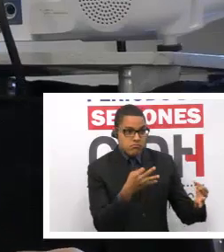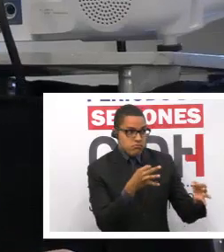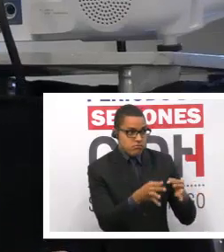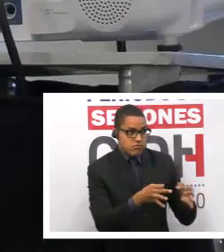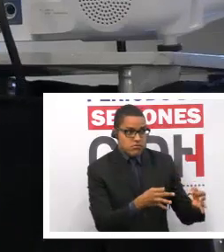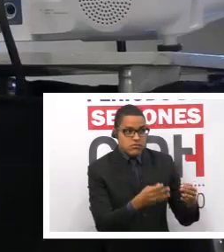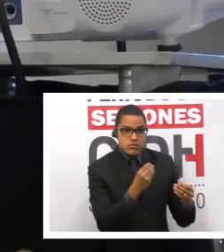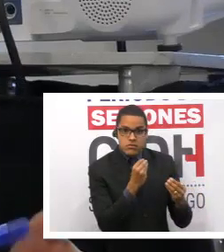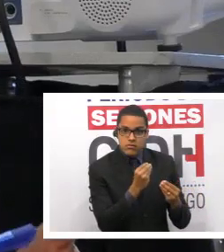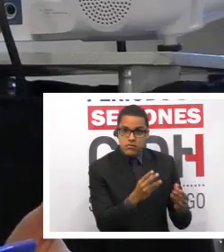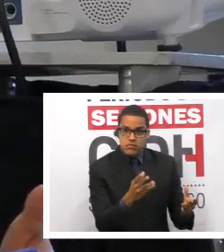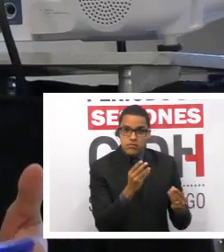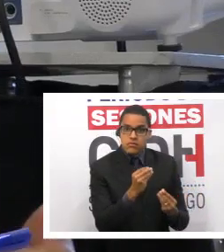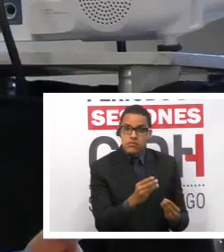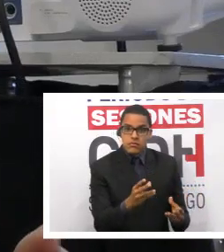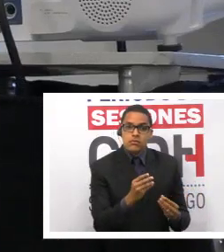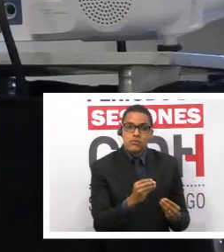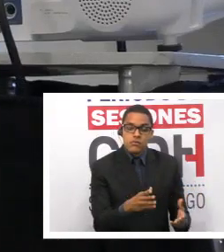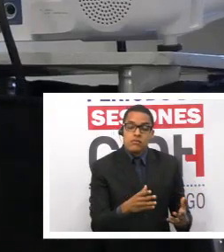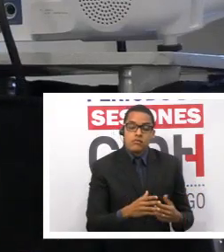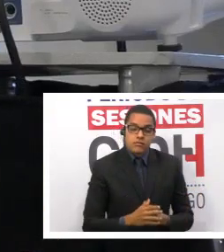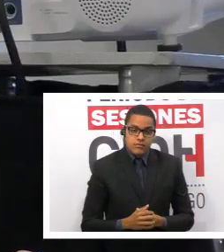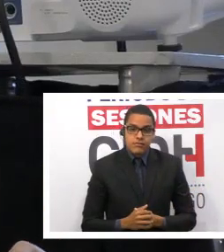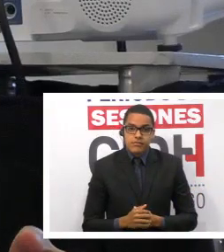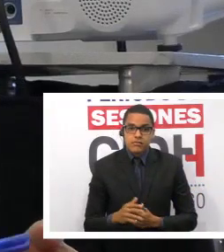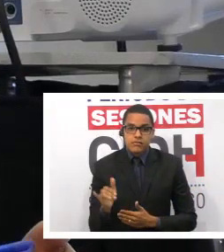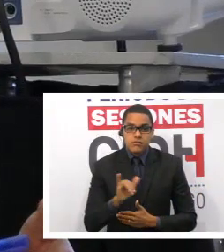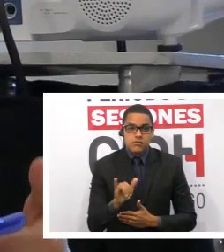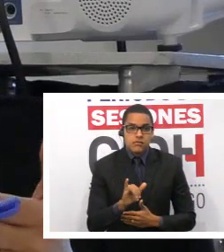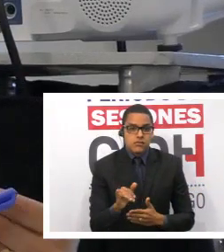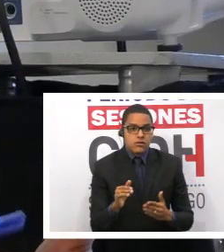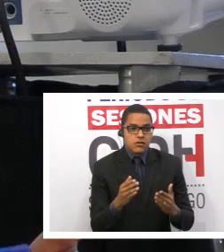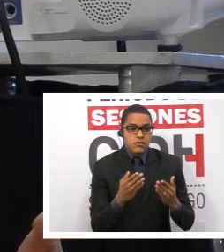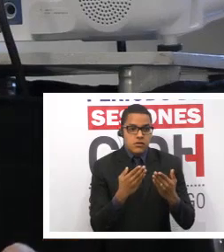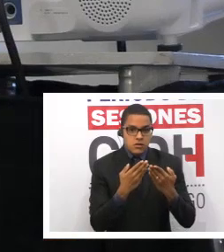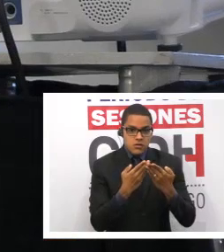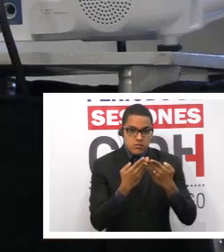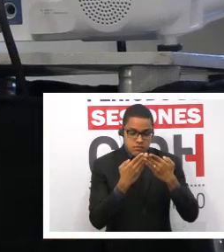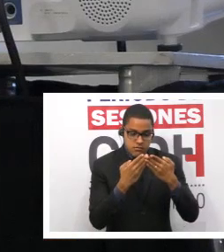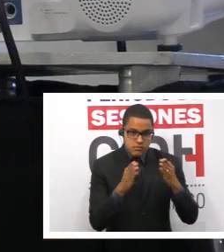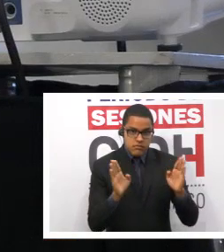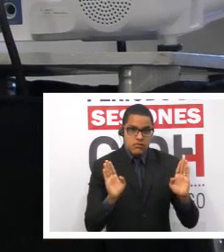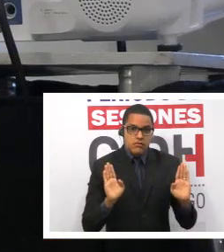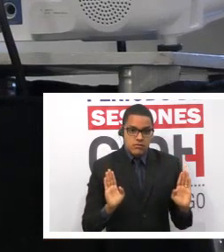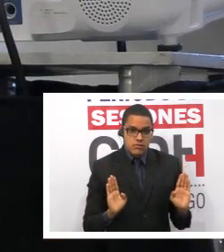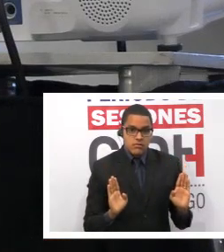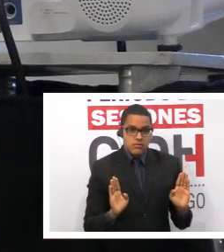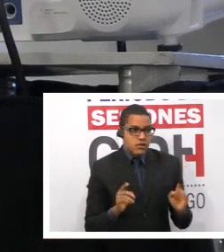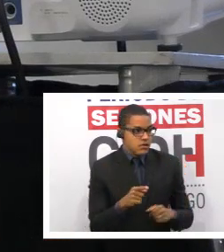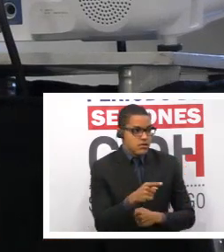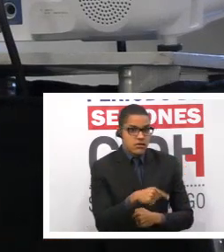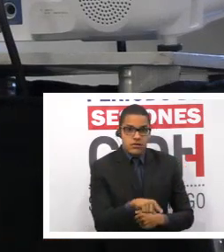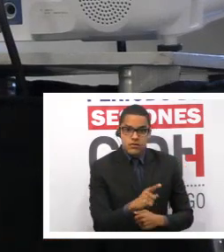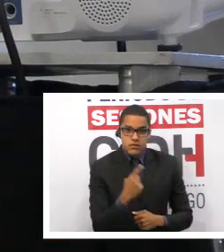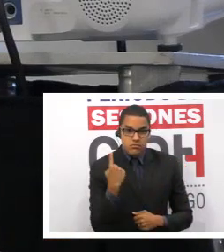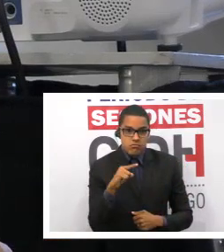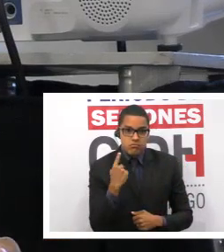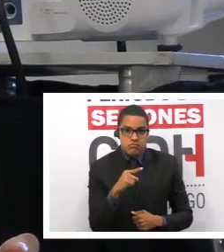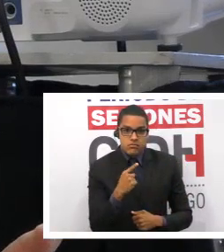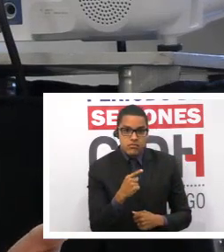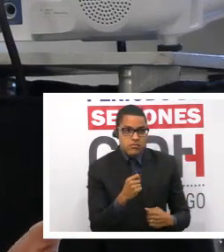y por la apertura y la invitación a la sociedad civil a seguir contribuyendo con la evidencia y con las